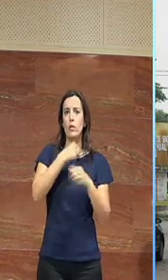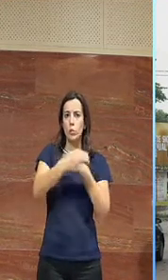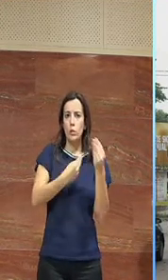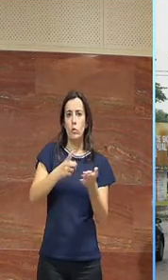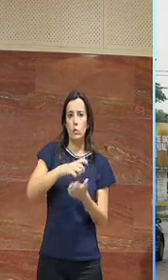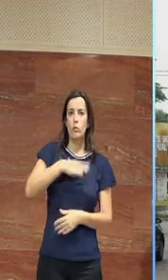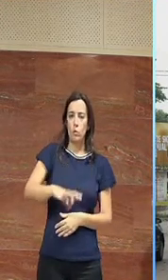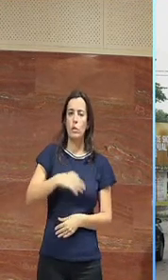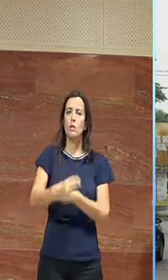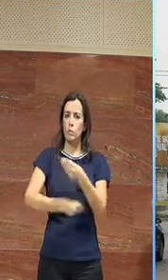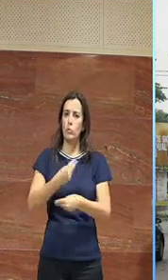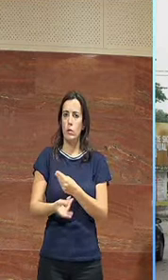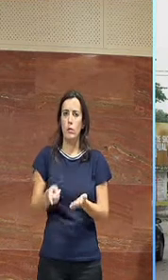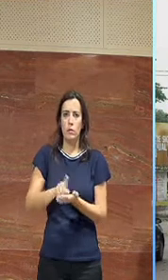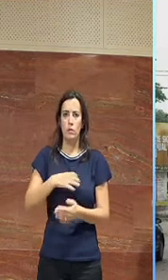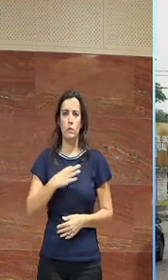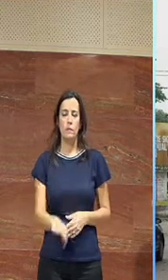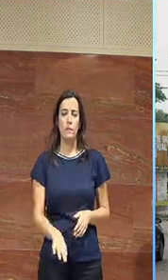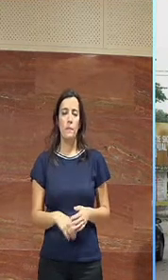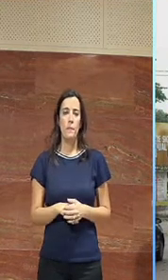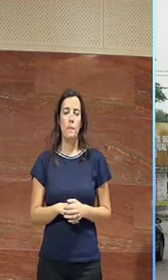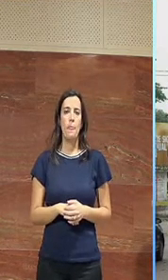reutilizan, ¿no? Pero